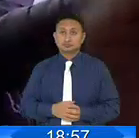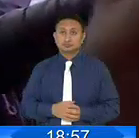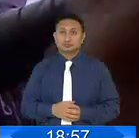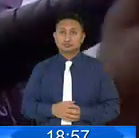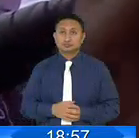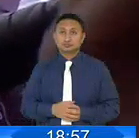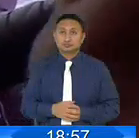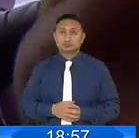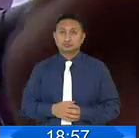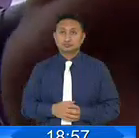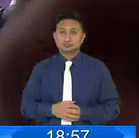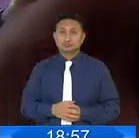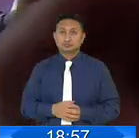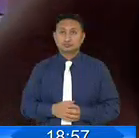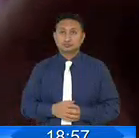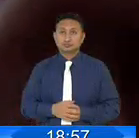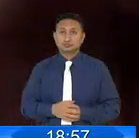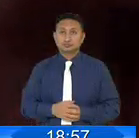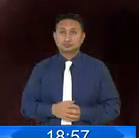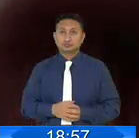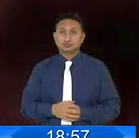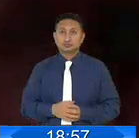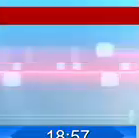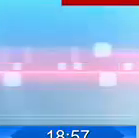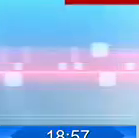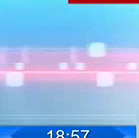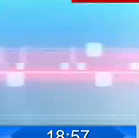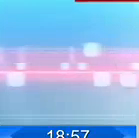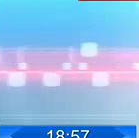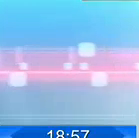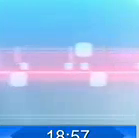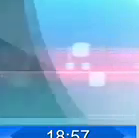Informó Mauricio Sánchez.